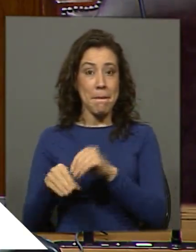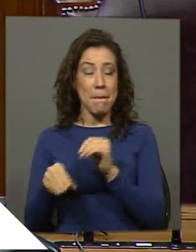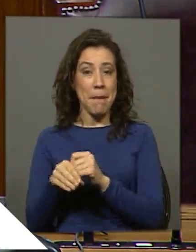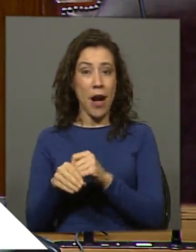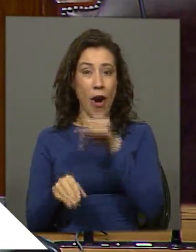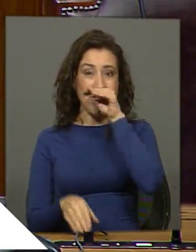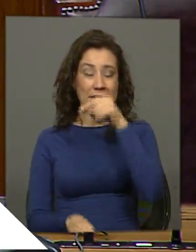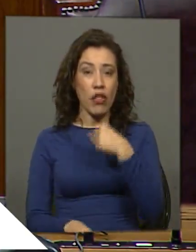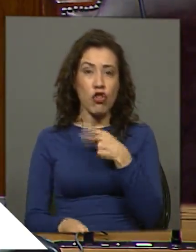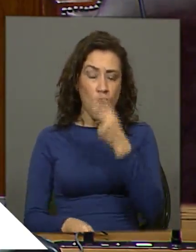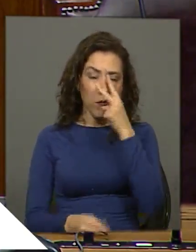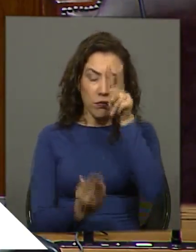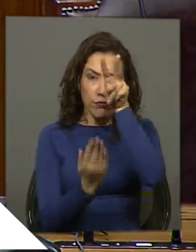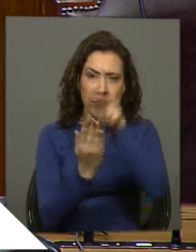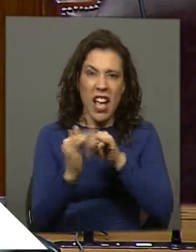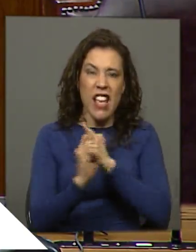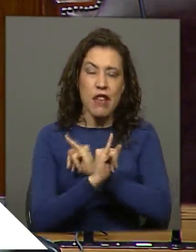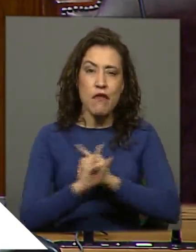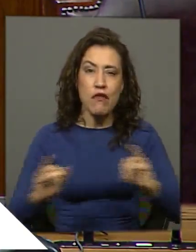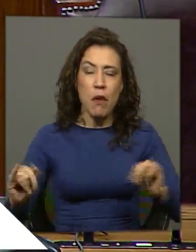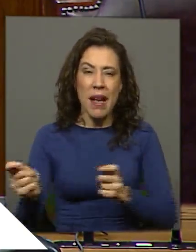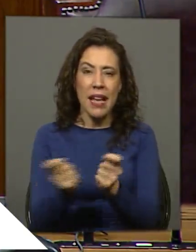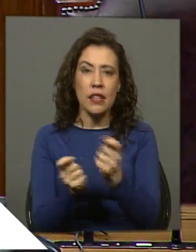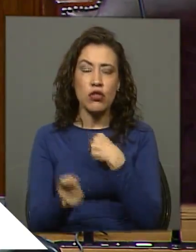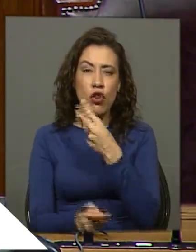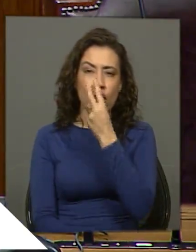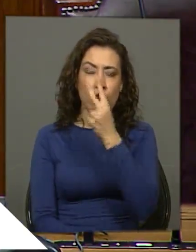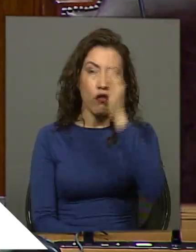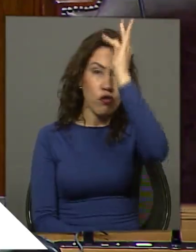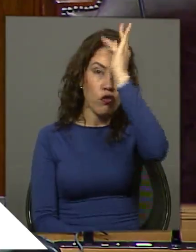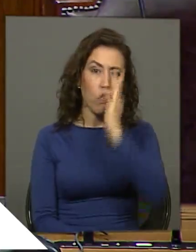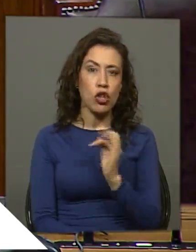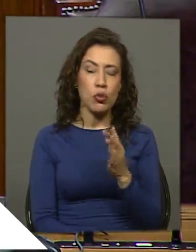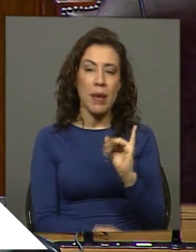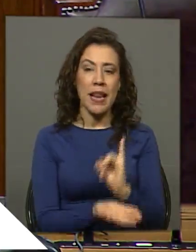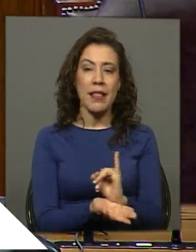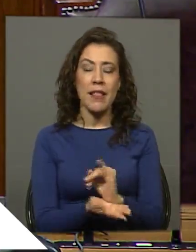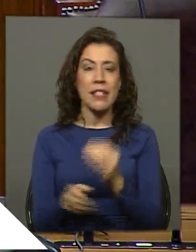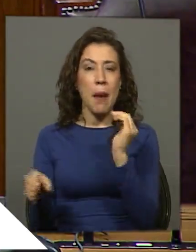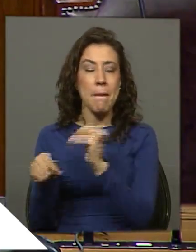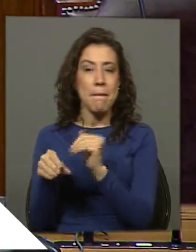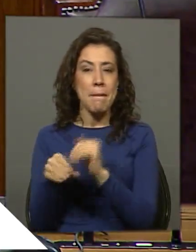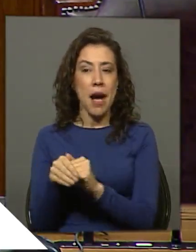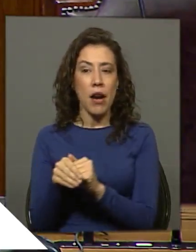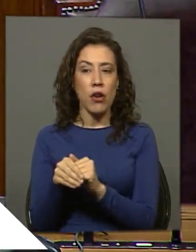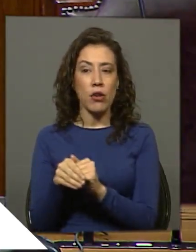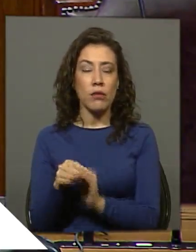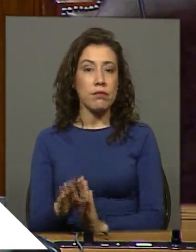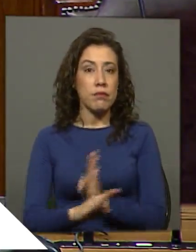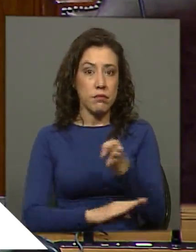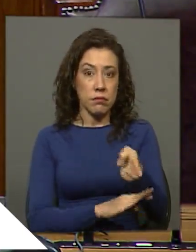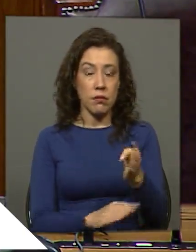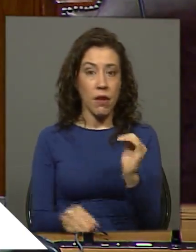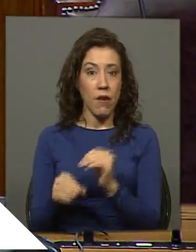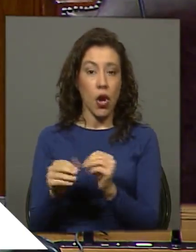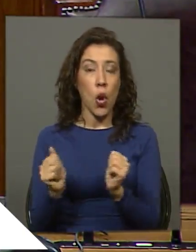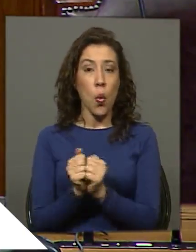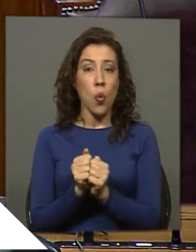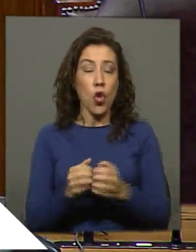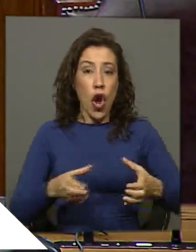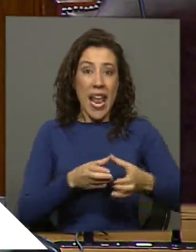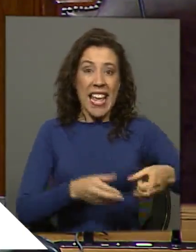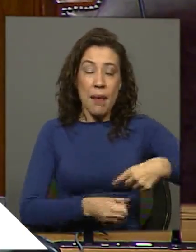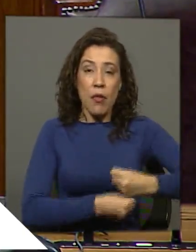informes de gestión y ver a los funcionarios de la superintendencia de banco estar en el banco junto con los